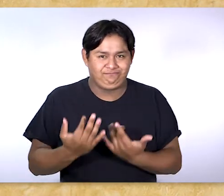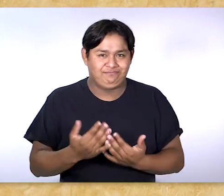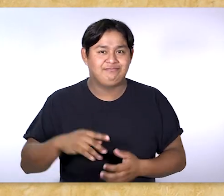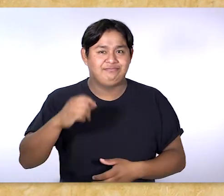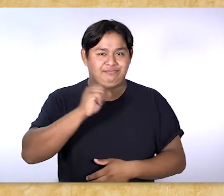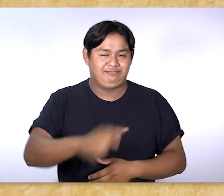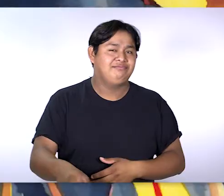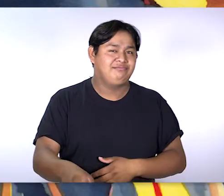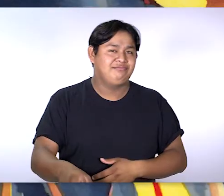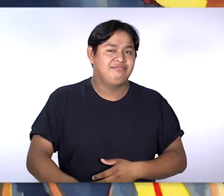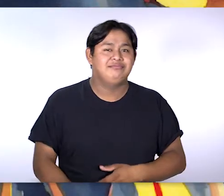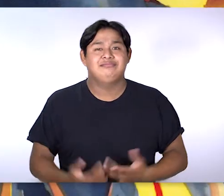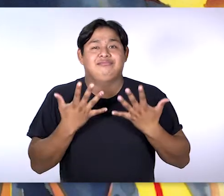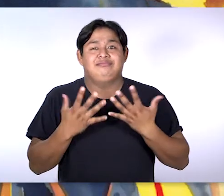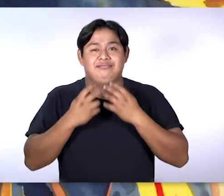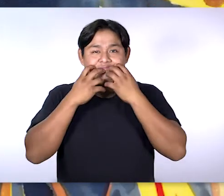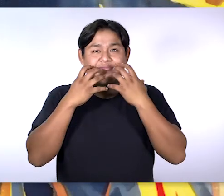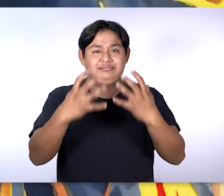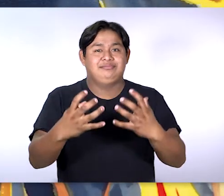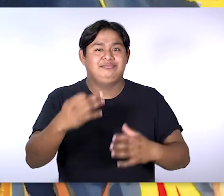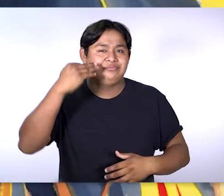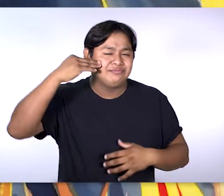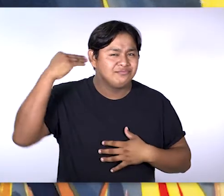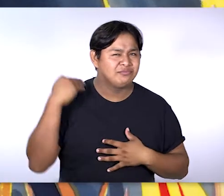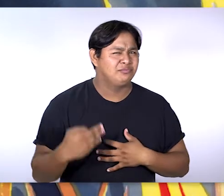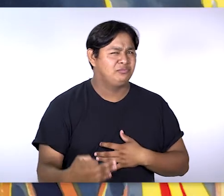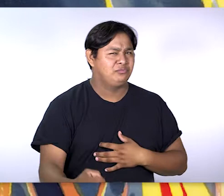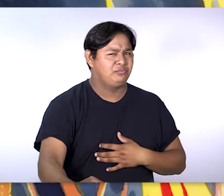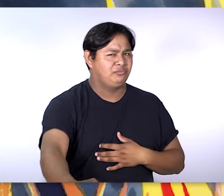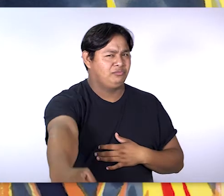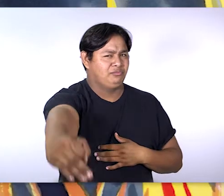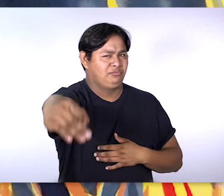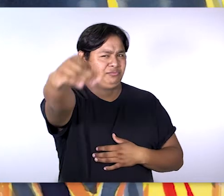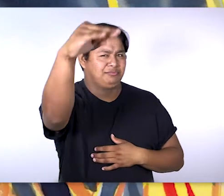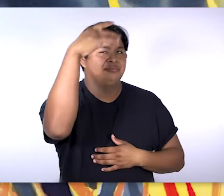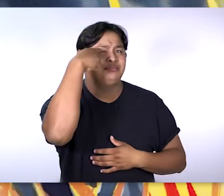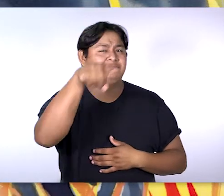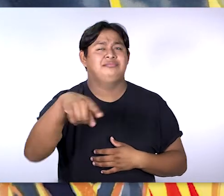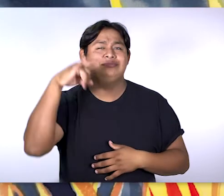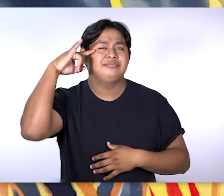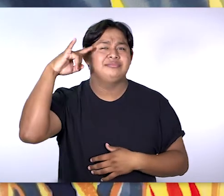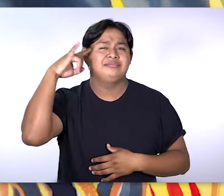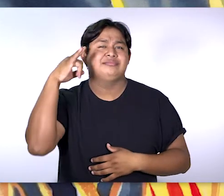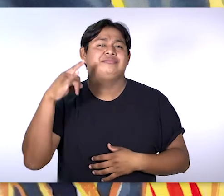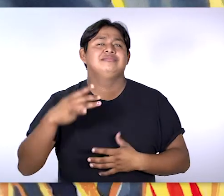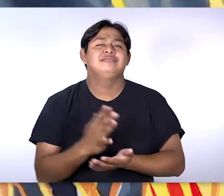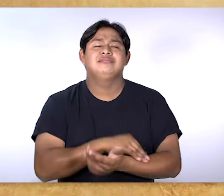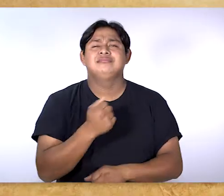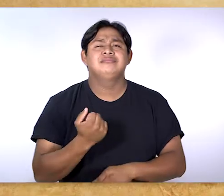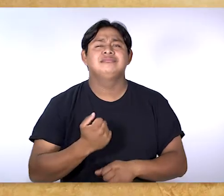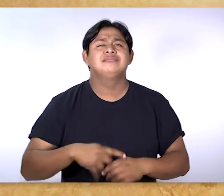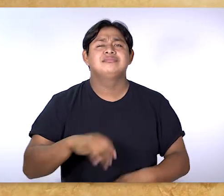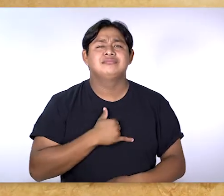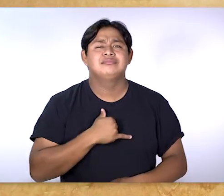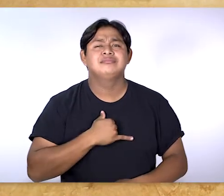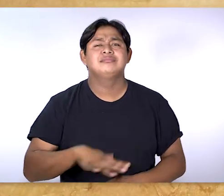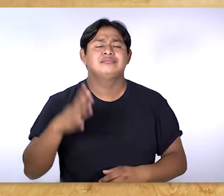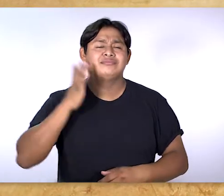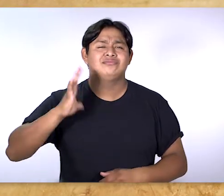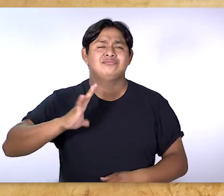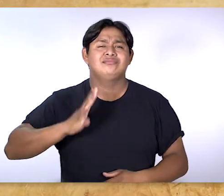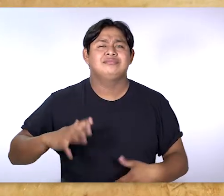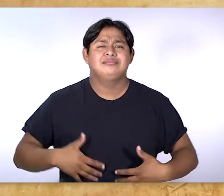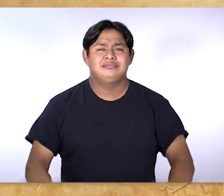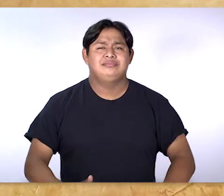como forastero y no me dieron alojamiento, sin ropa y no me la dieron. Estuve enfermo y en la